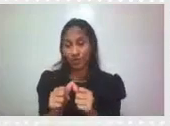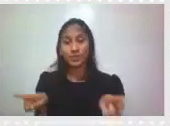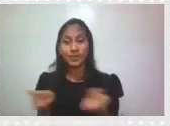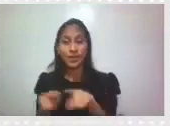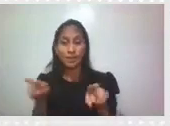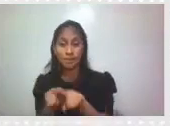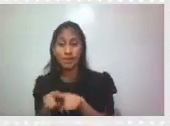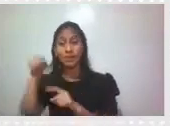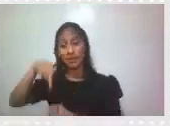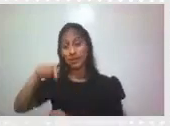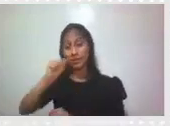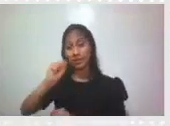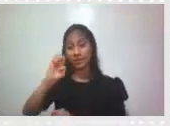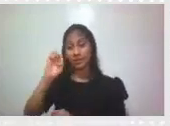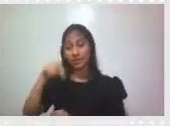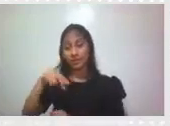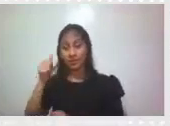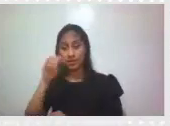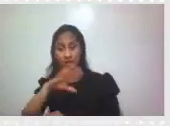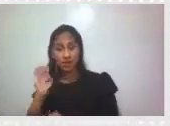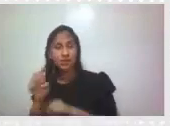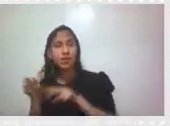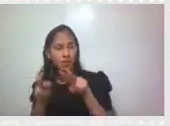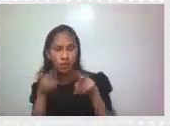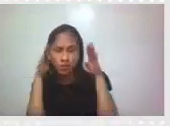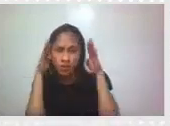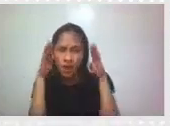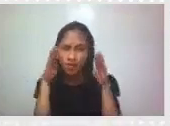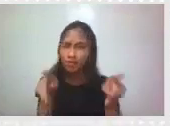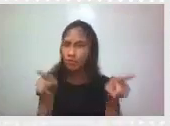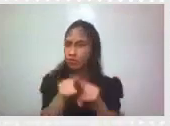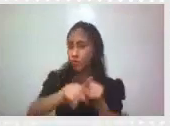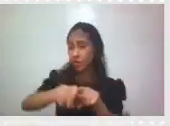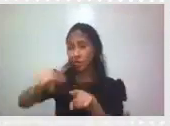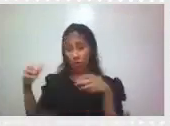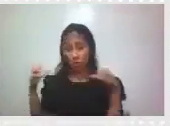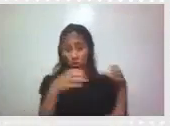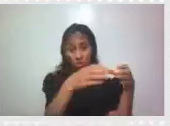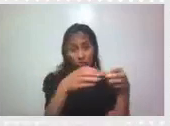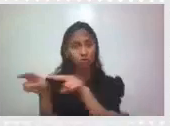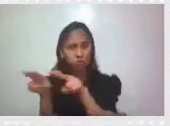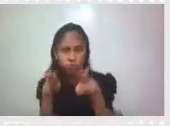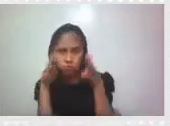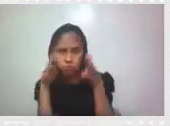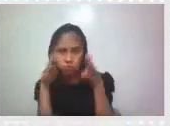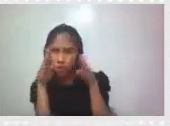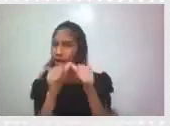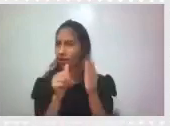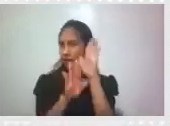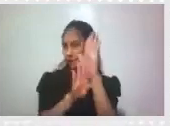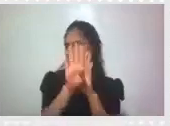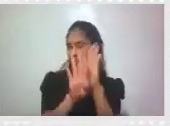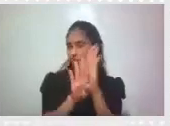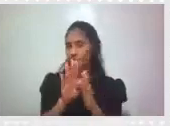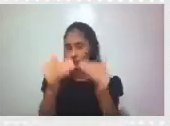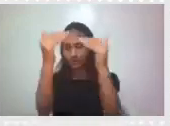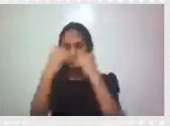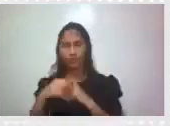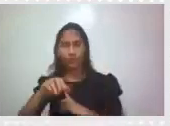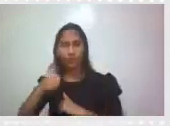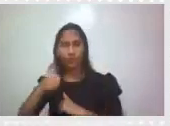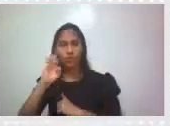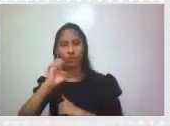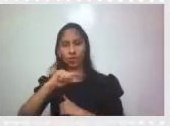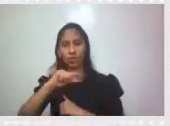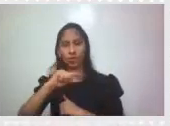tanto del SENACE como de las propias organizaciones continuar desarrollando. Otro eje importante